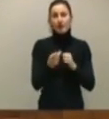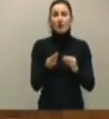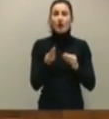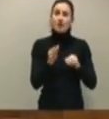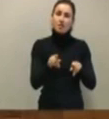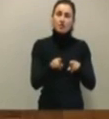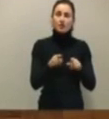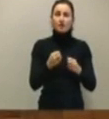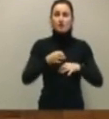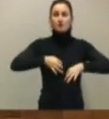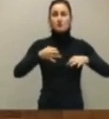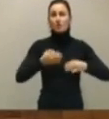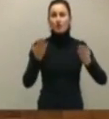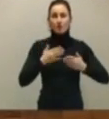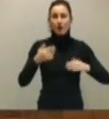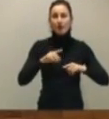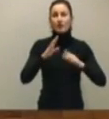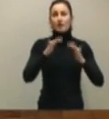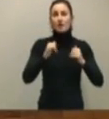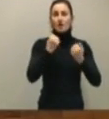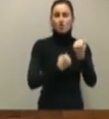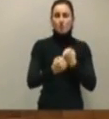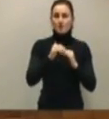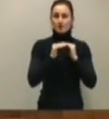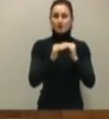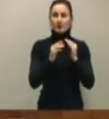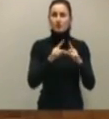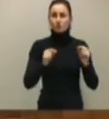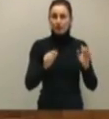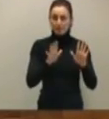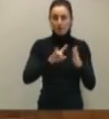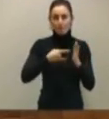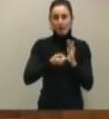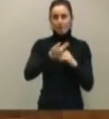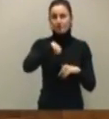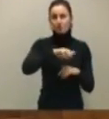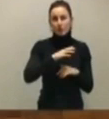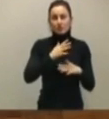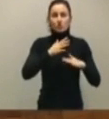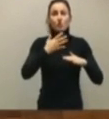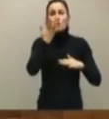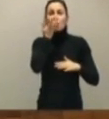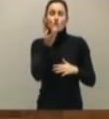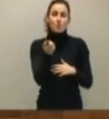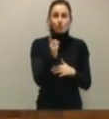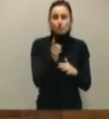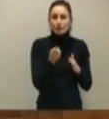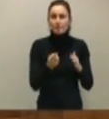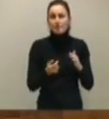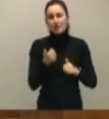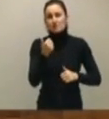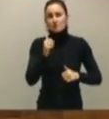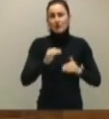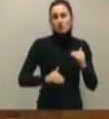e inestabilidad a la situación económica asturiana. Aunque no es nuestro plan, nos guste más o menos, es un